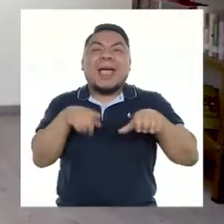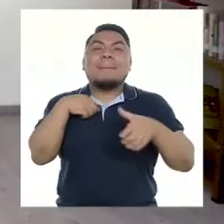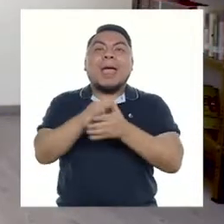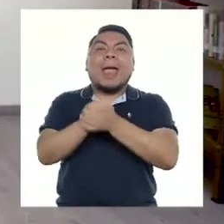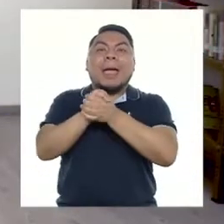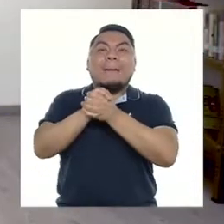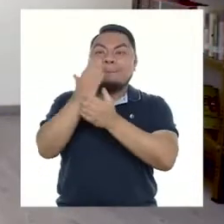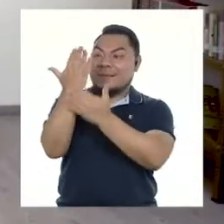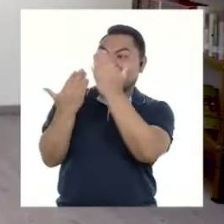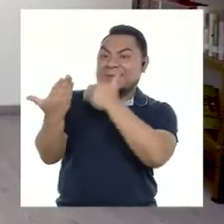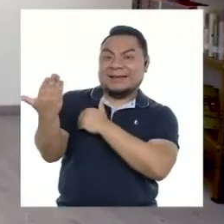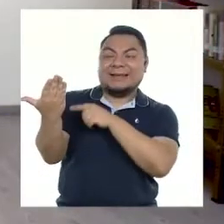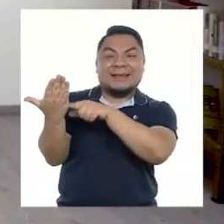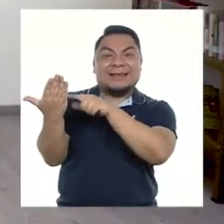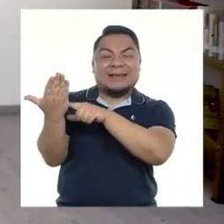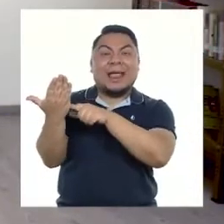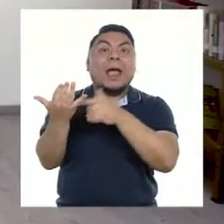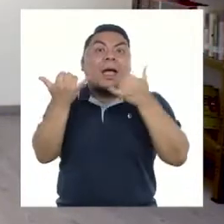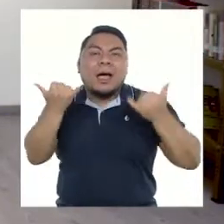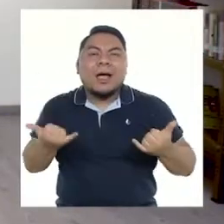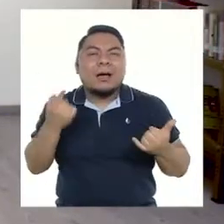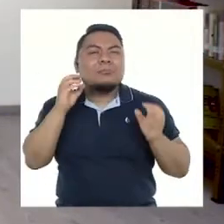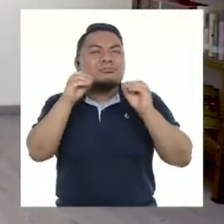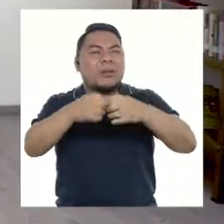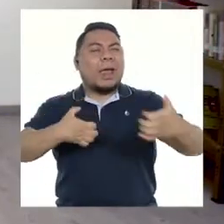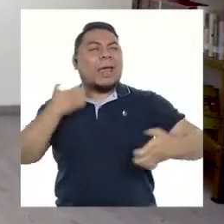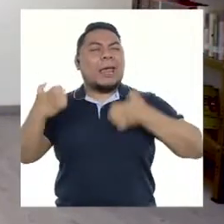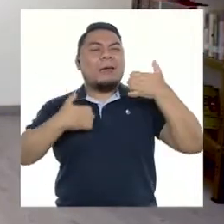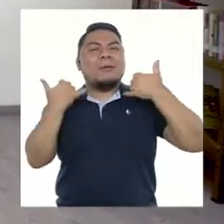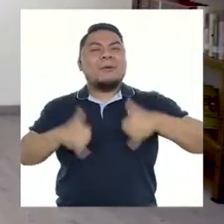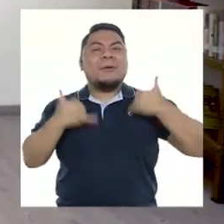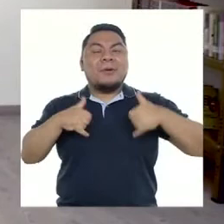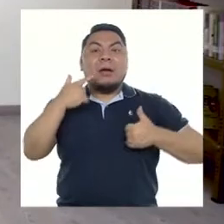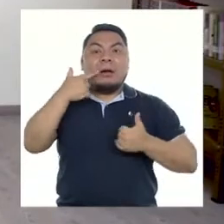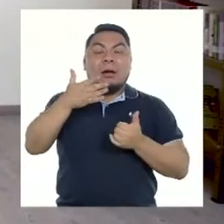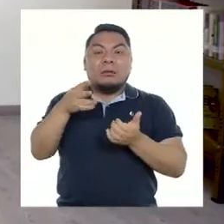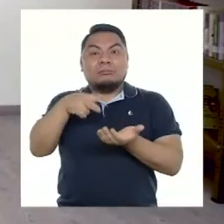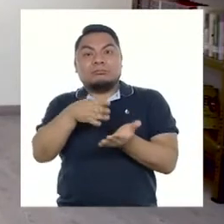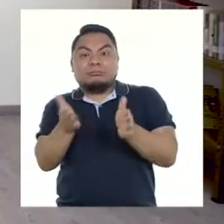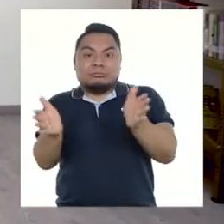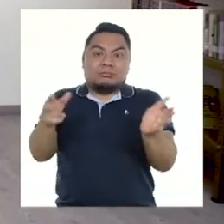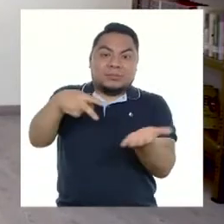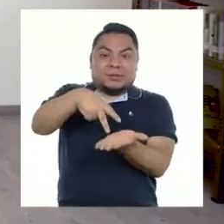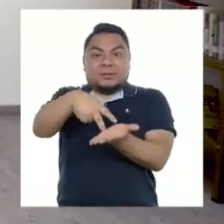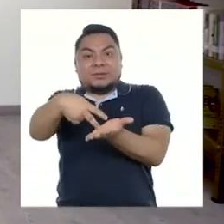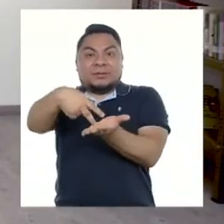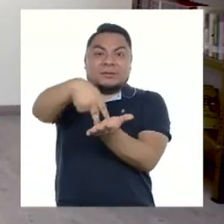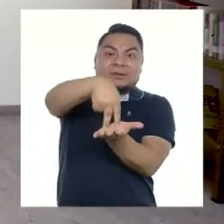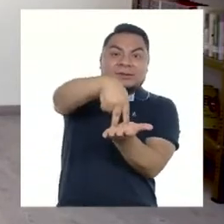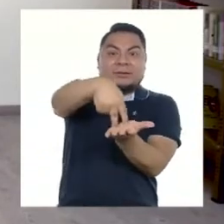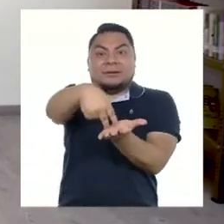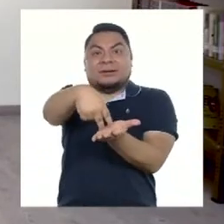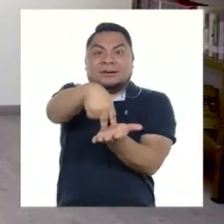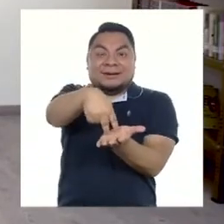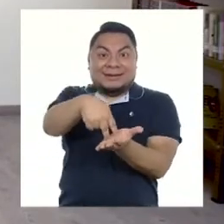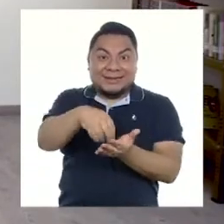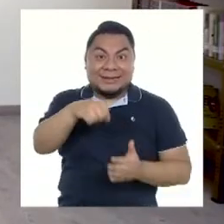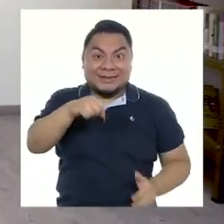mano amiga. Ahora vamos a ponerle un poco de emoción y vamos a jugar al equilibrio, así como lo hice antes. A ver.